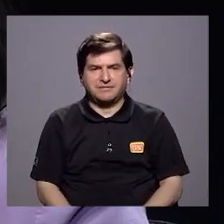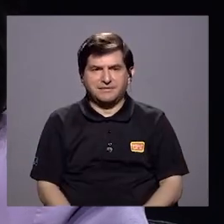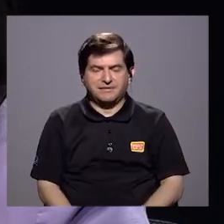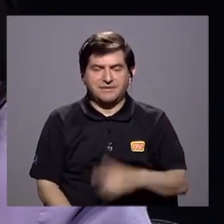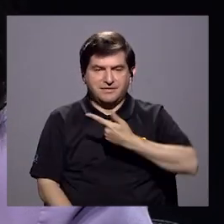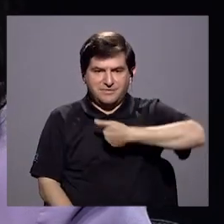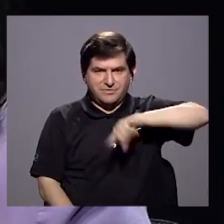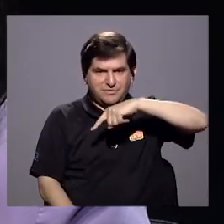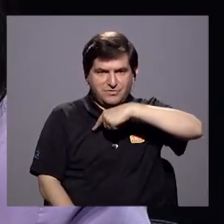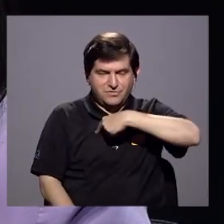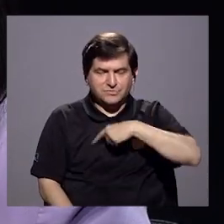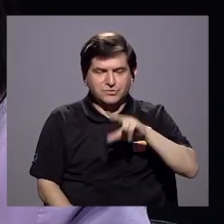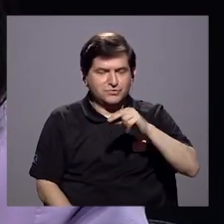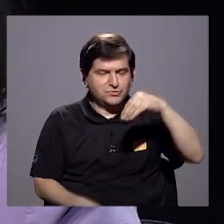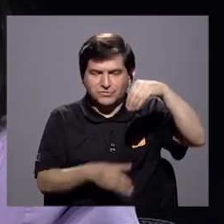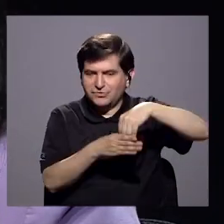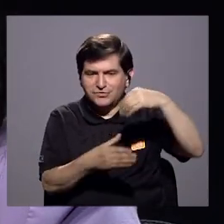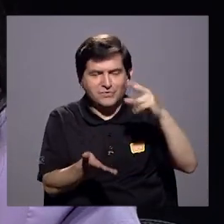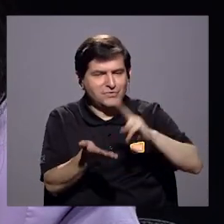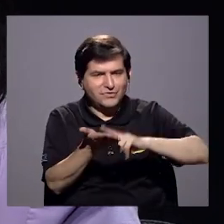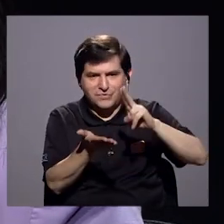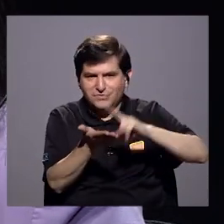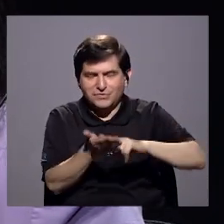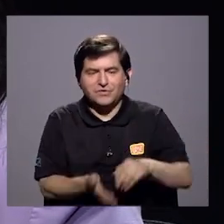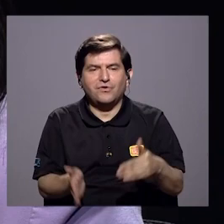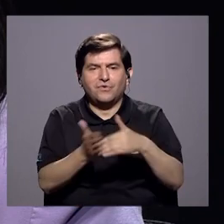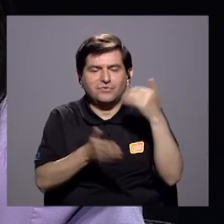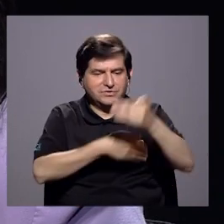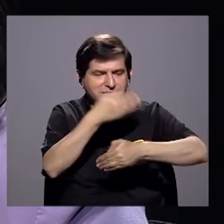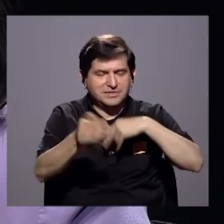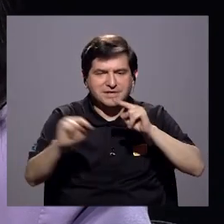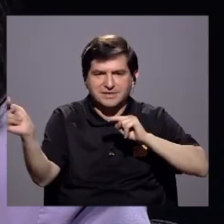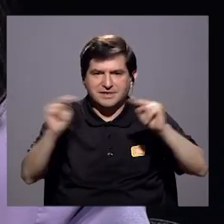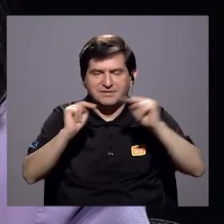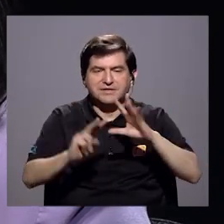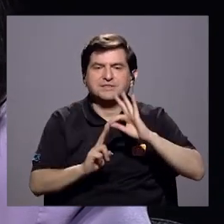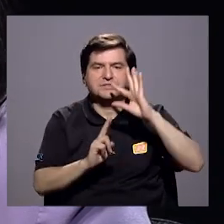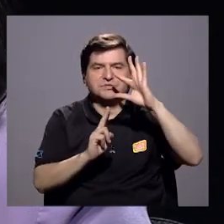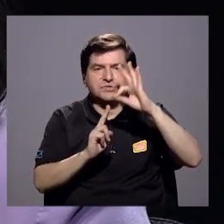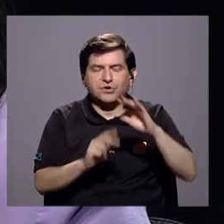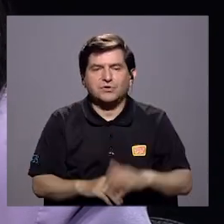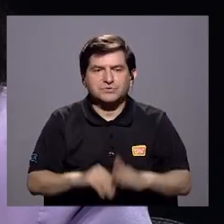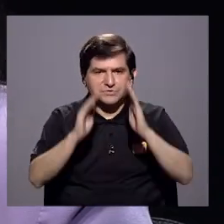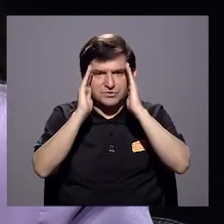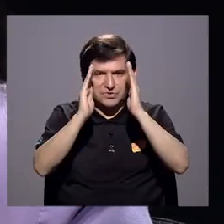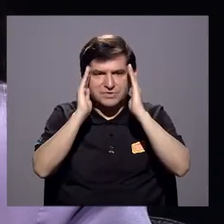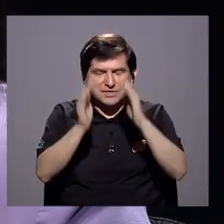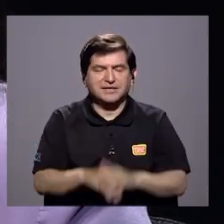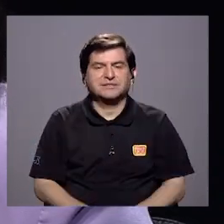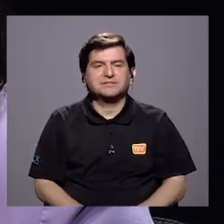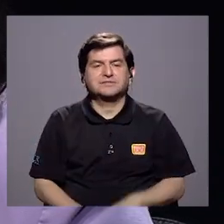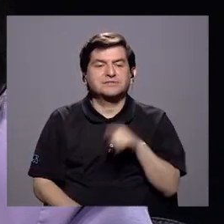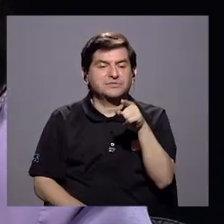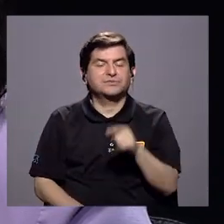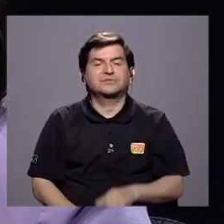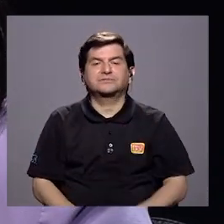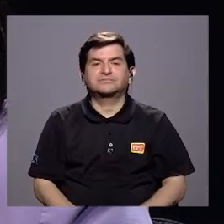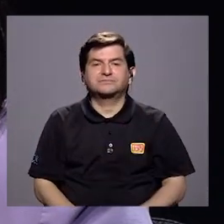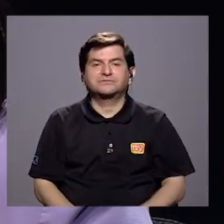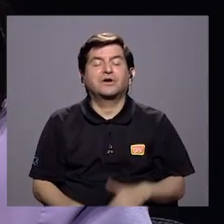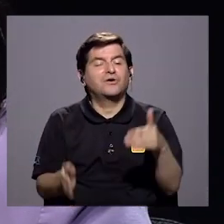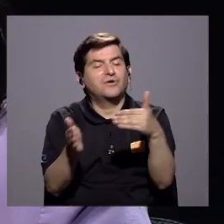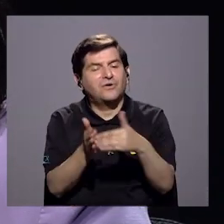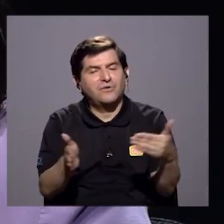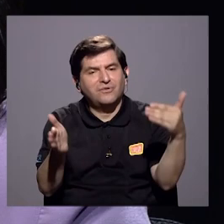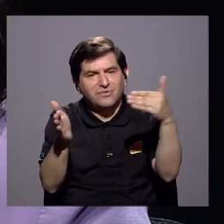curioso porque no está contemplado en el contrato, por eso el contrato está en renegociación, alternativas de atención de redundancia. Y yo creo que